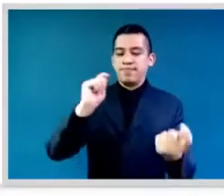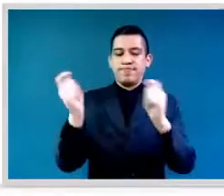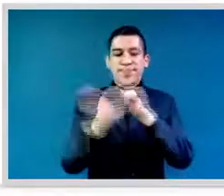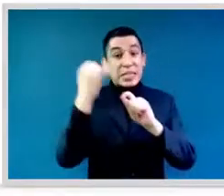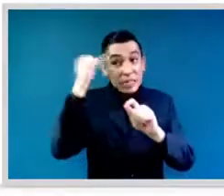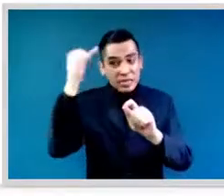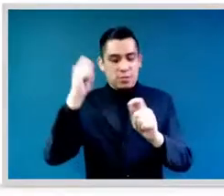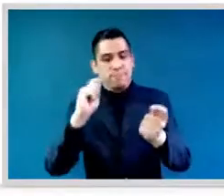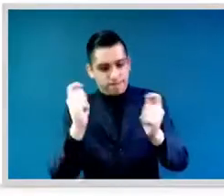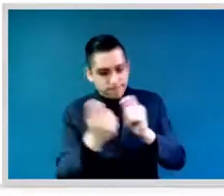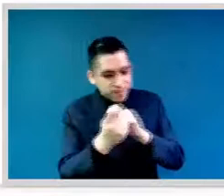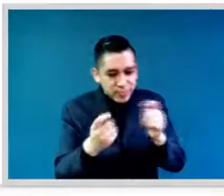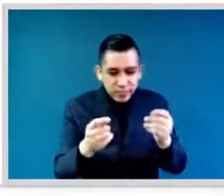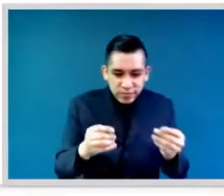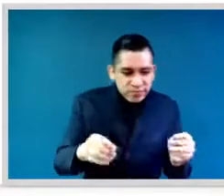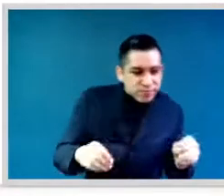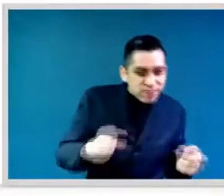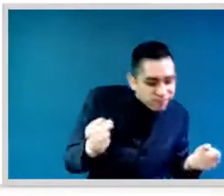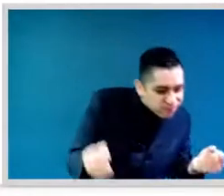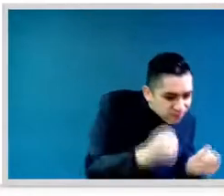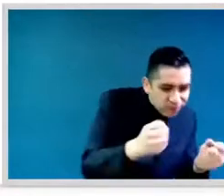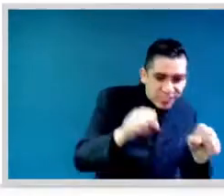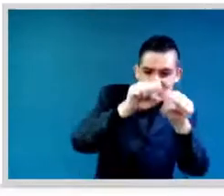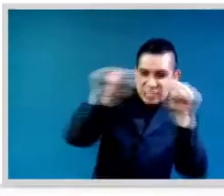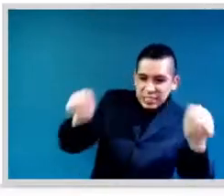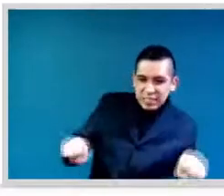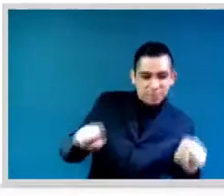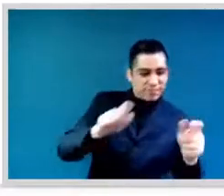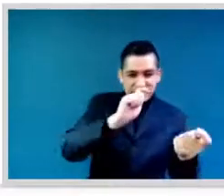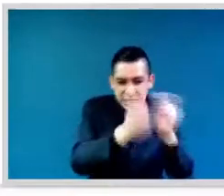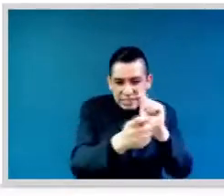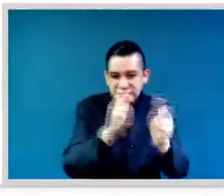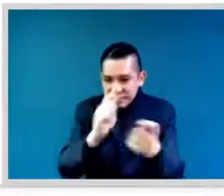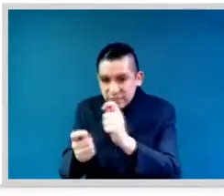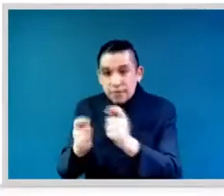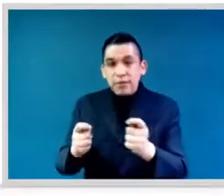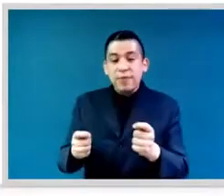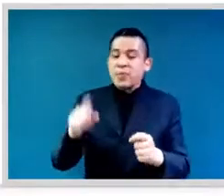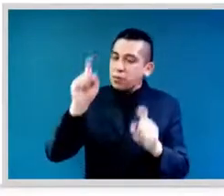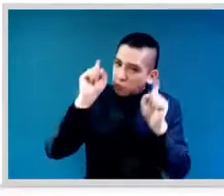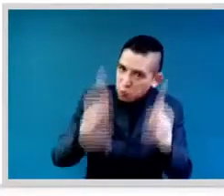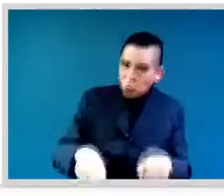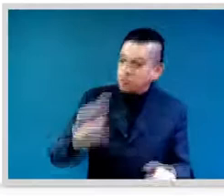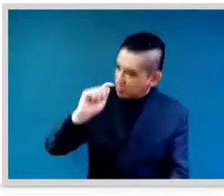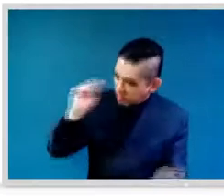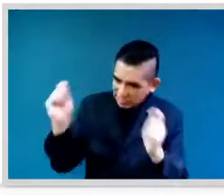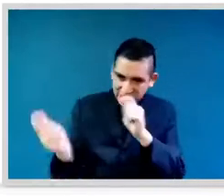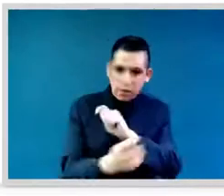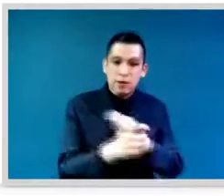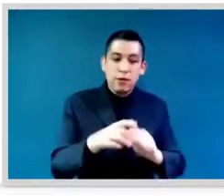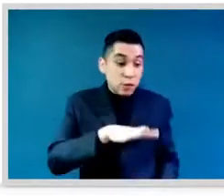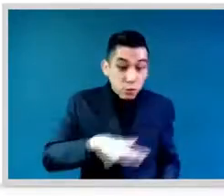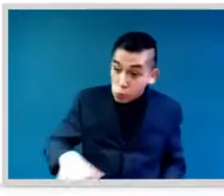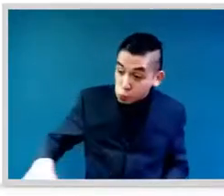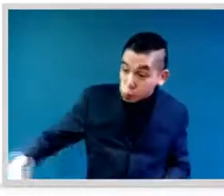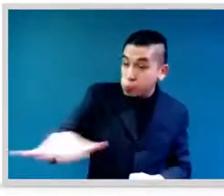que no estaba hecho para las mujeres, para transitar a uno en el cual sean ellas las mujeres